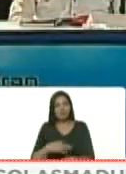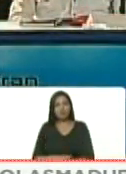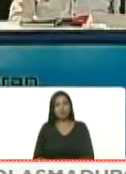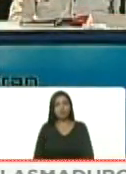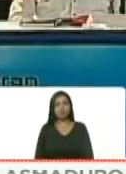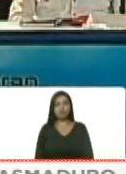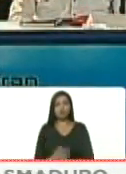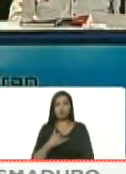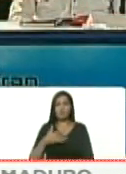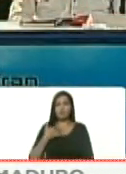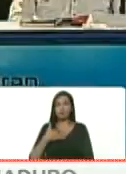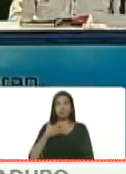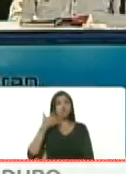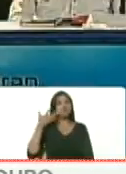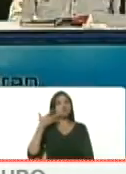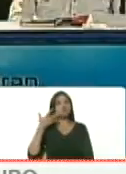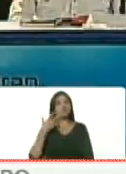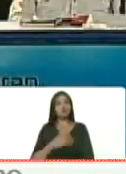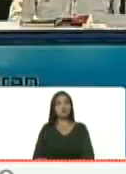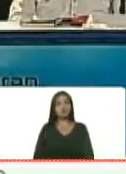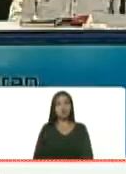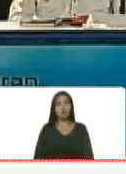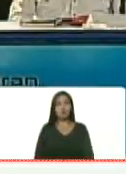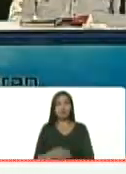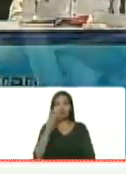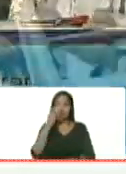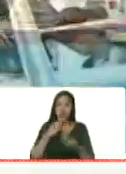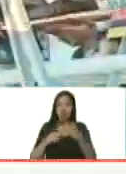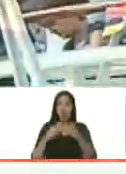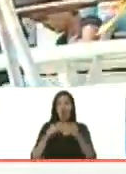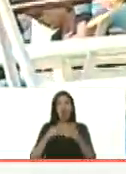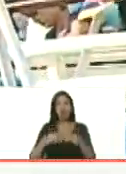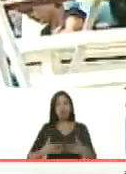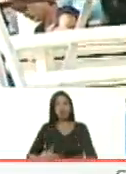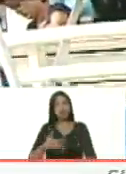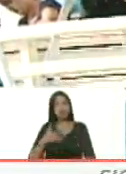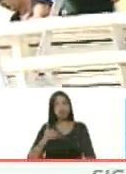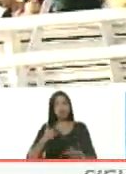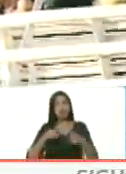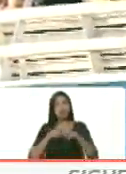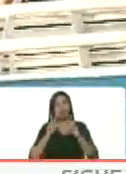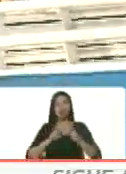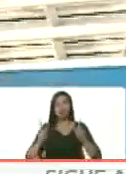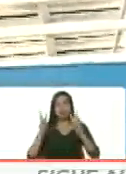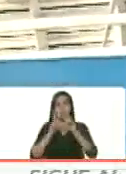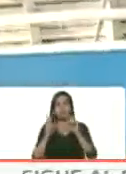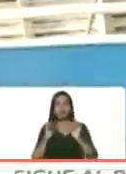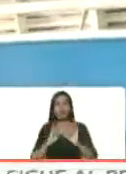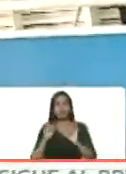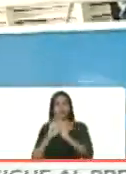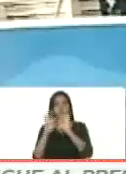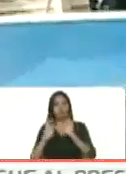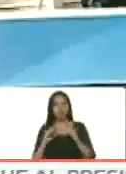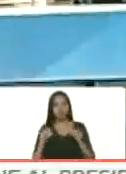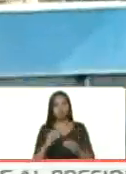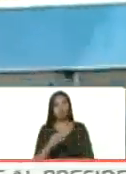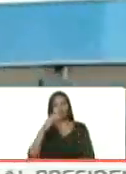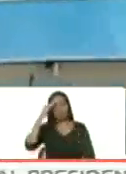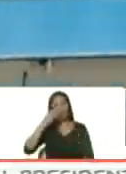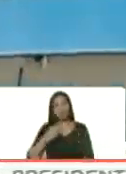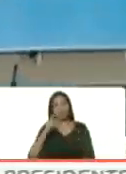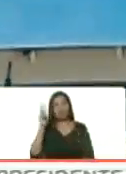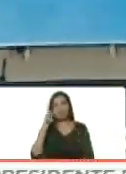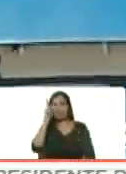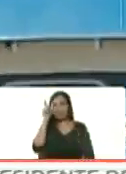Y me siento orgulloso de la moral, del coraje, de los valores, de la valentía de los militares